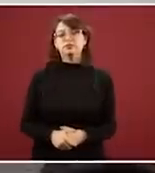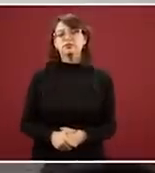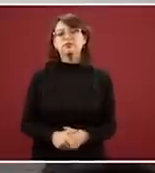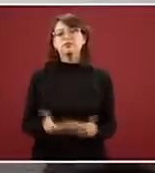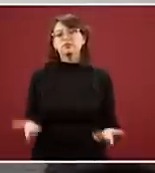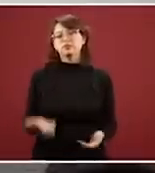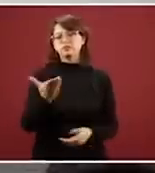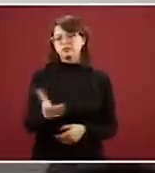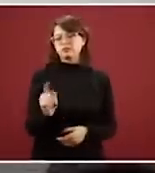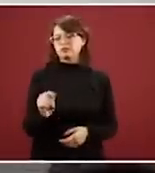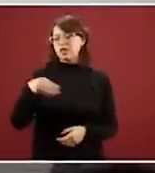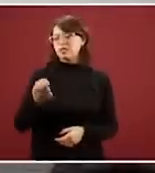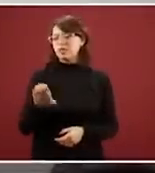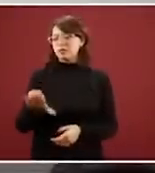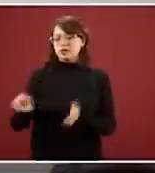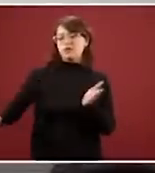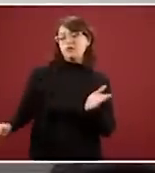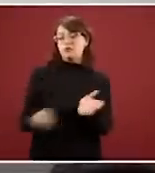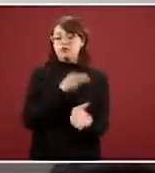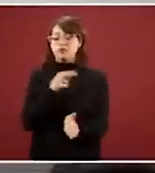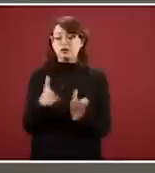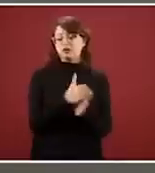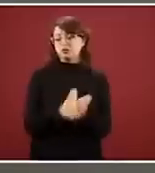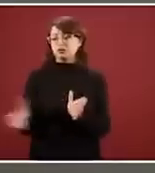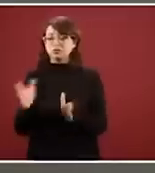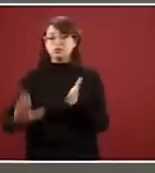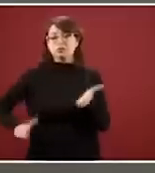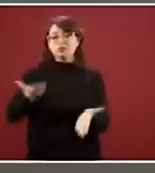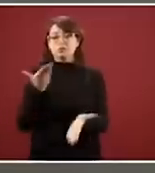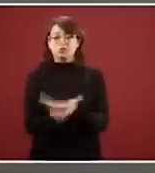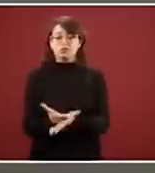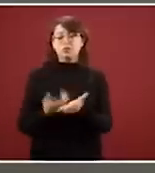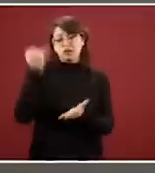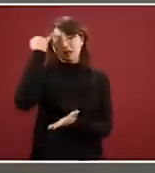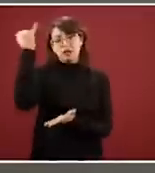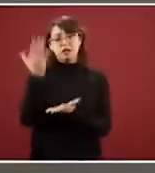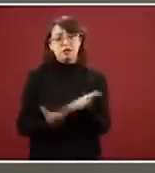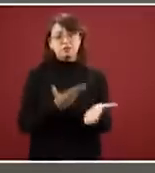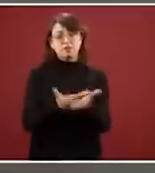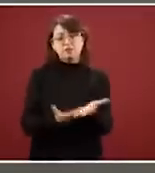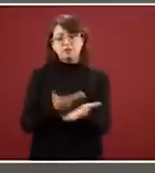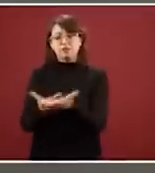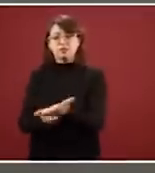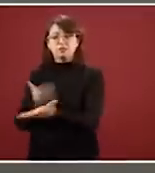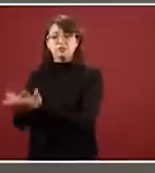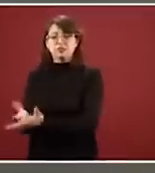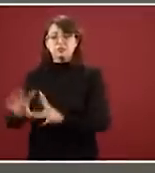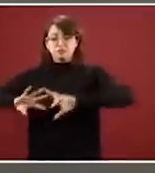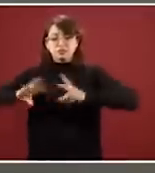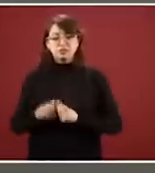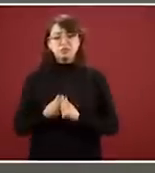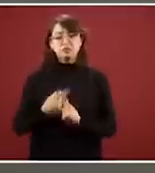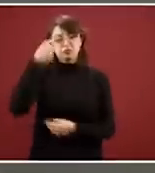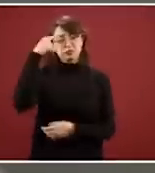del Tratado de Libre Comercio que iba a presentar todo un programa de iniciativas precisamente para explotar